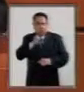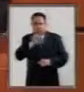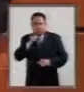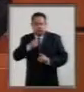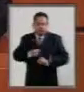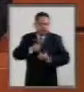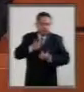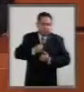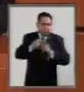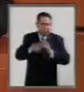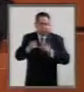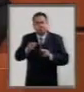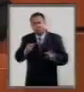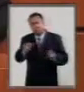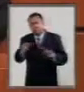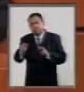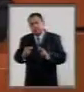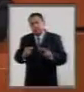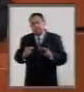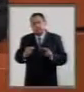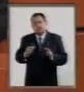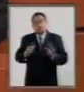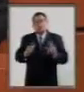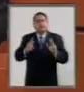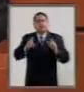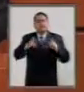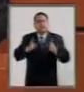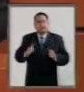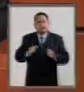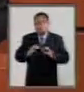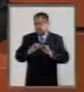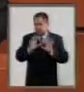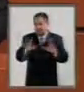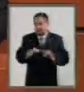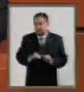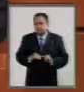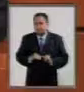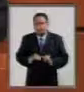senadores quedan comprendidas de manera muy